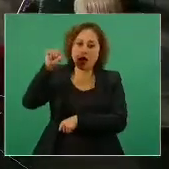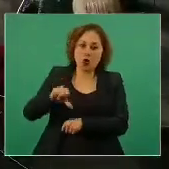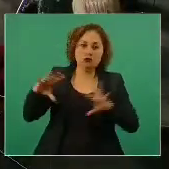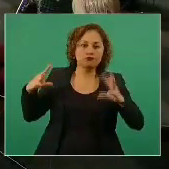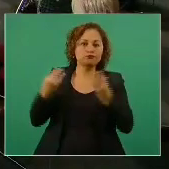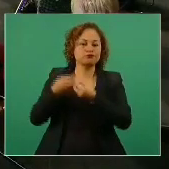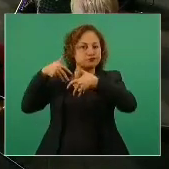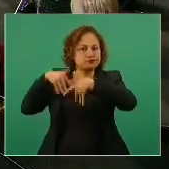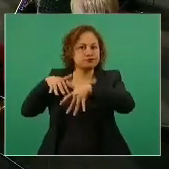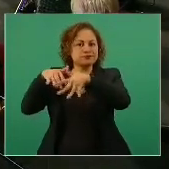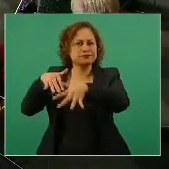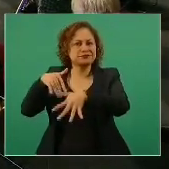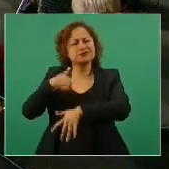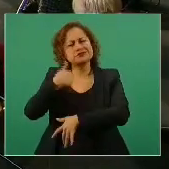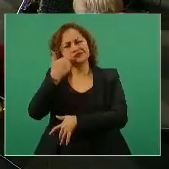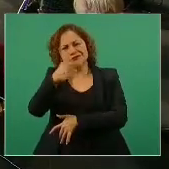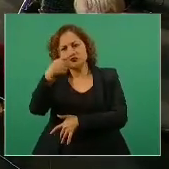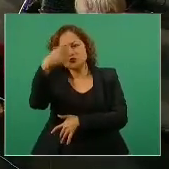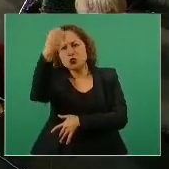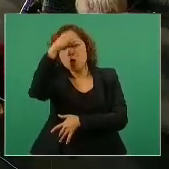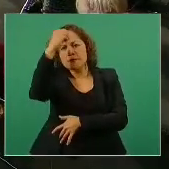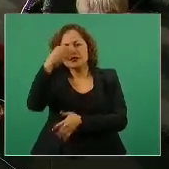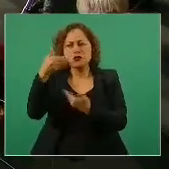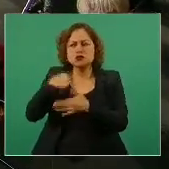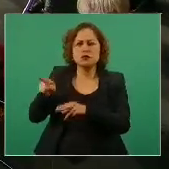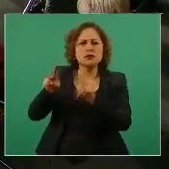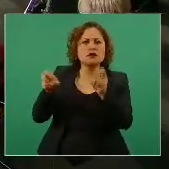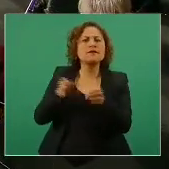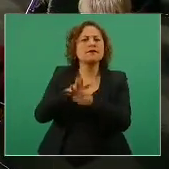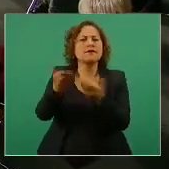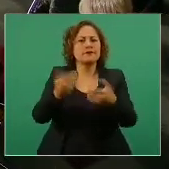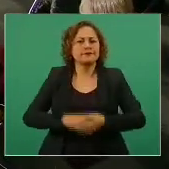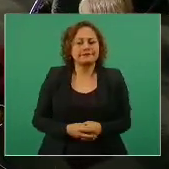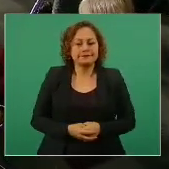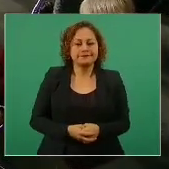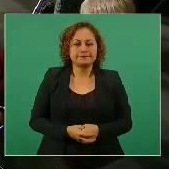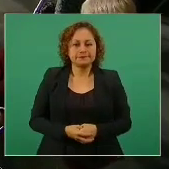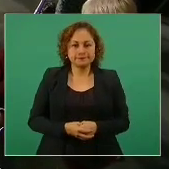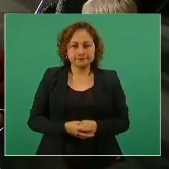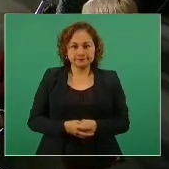hoy. Quiero saber su postura al respecto, por favor, presidente. Bueno,